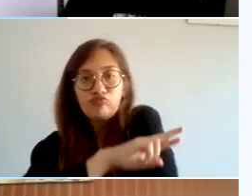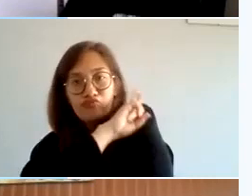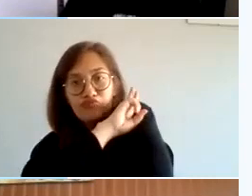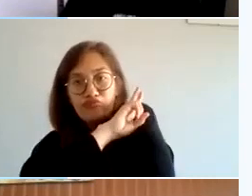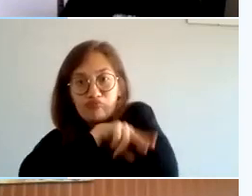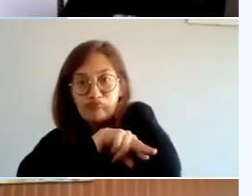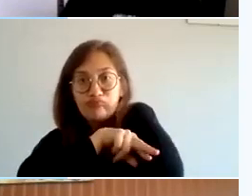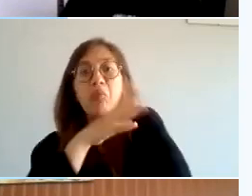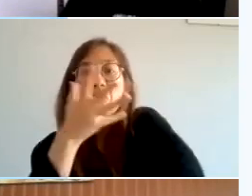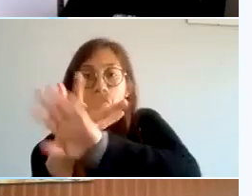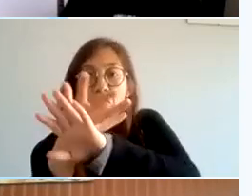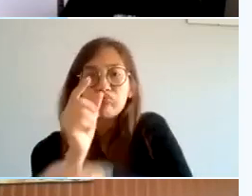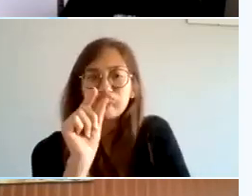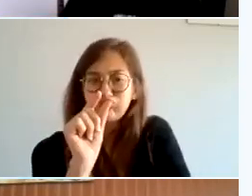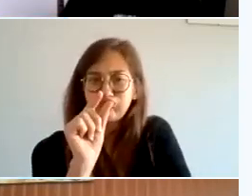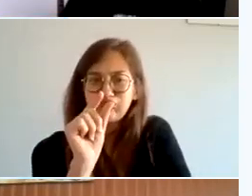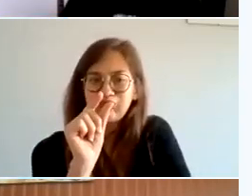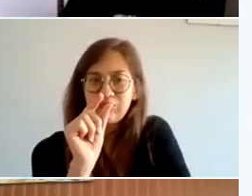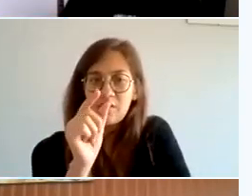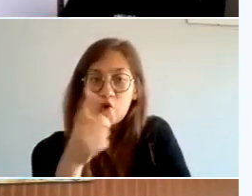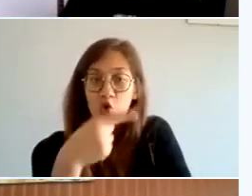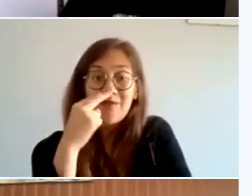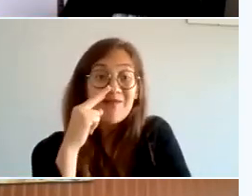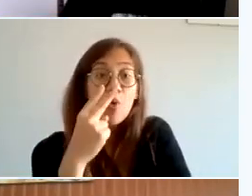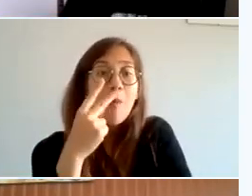muy poca cobertura. Pero si nos aproximamos a nuestra ciudad,